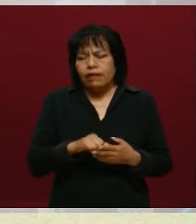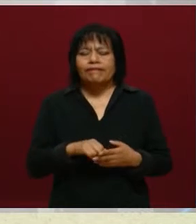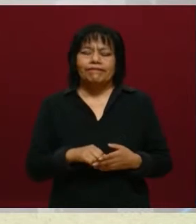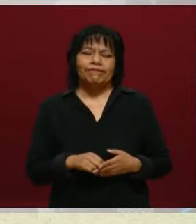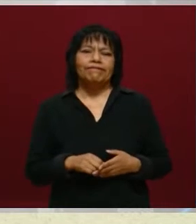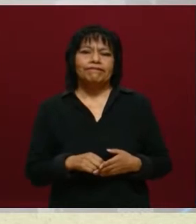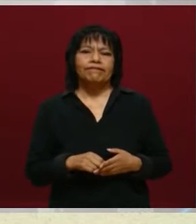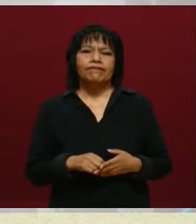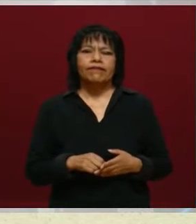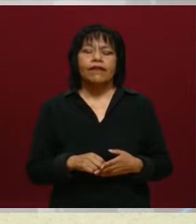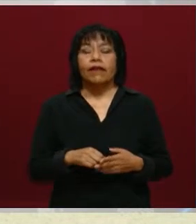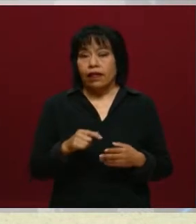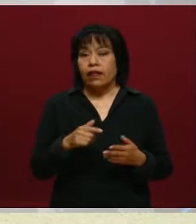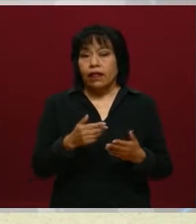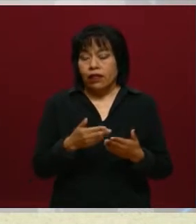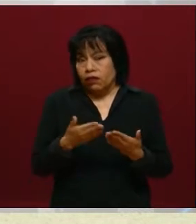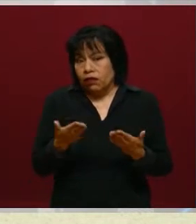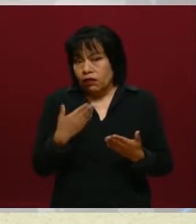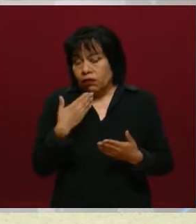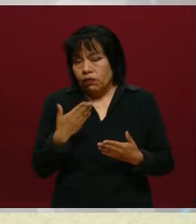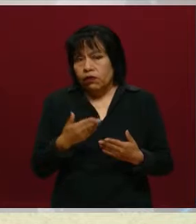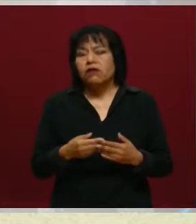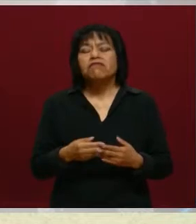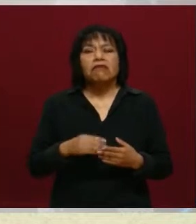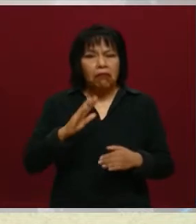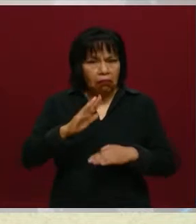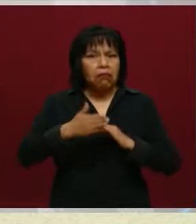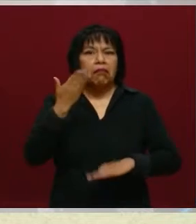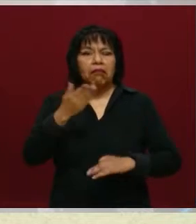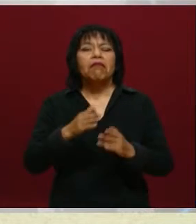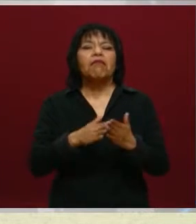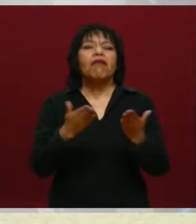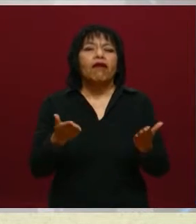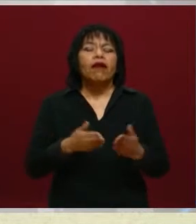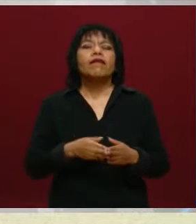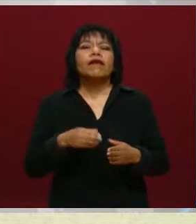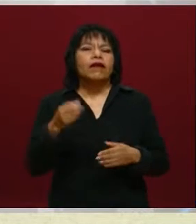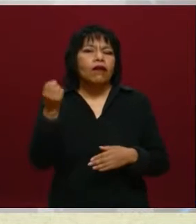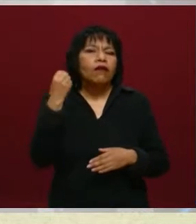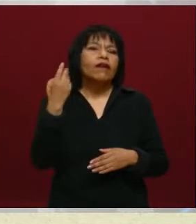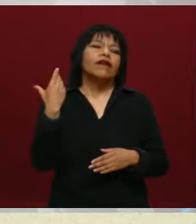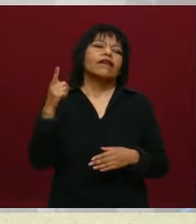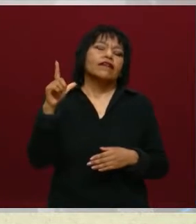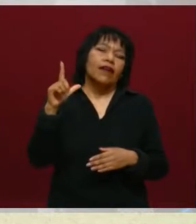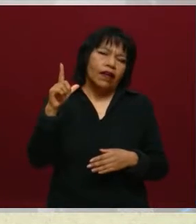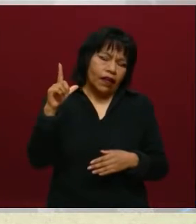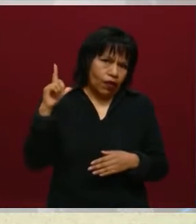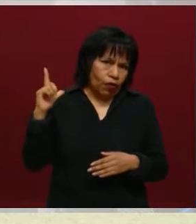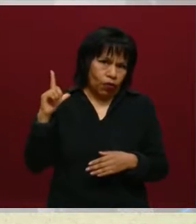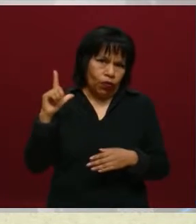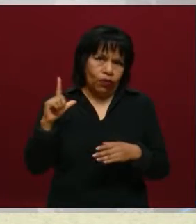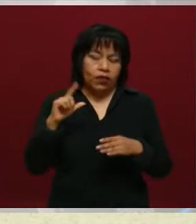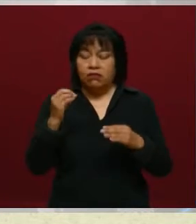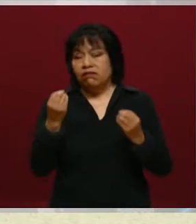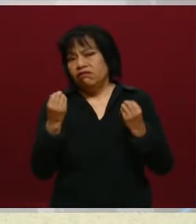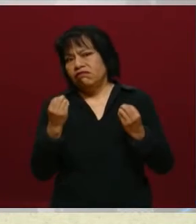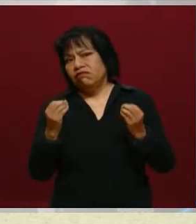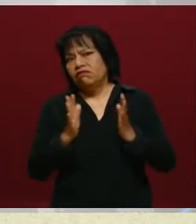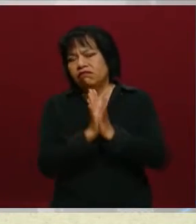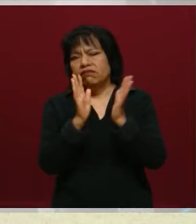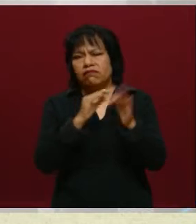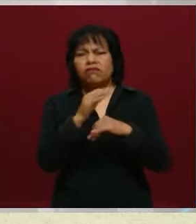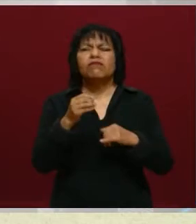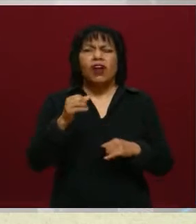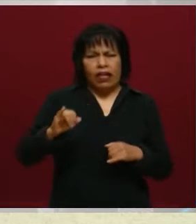claro entonces pues bueno un éxito el seminario por supuesto la conferencia del lunes y mucha participación eso quiere decir que hay mucho